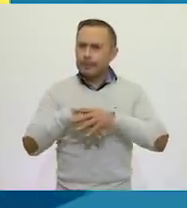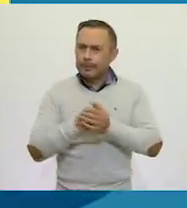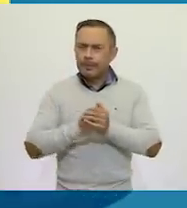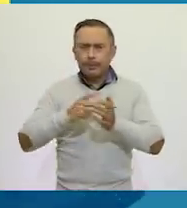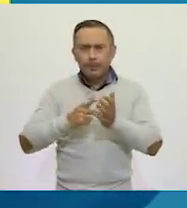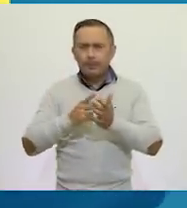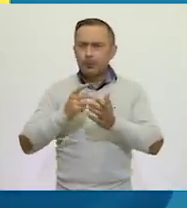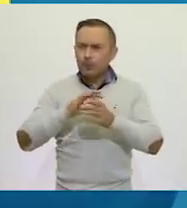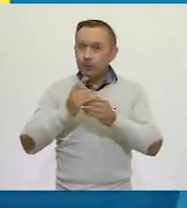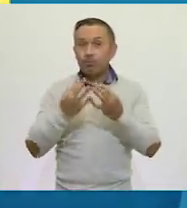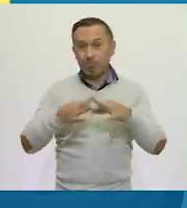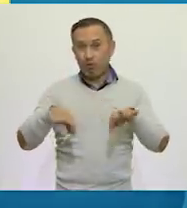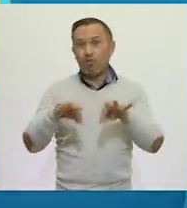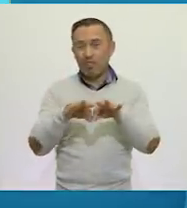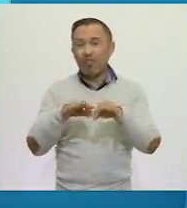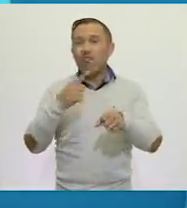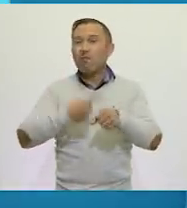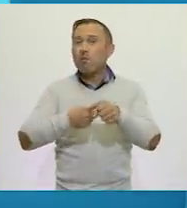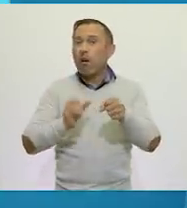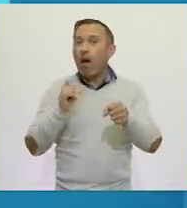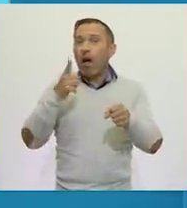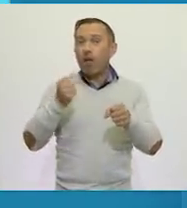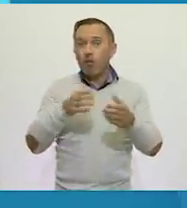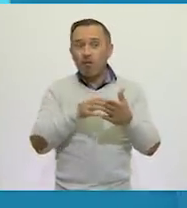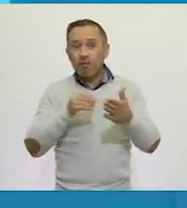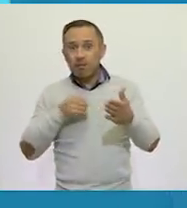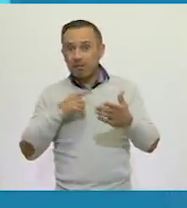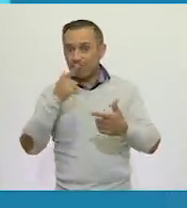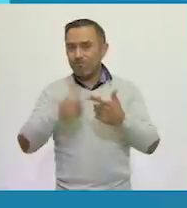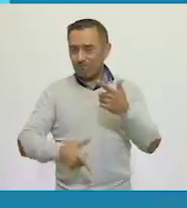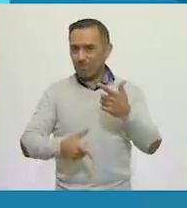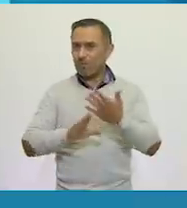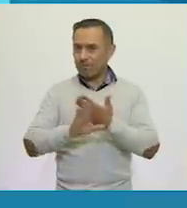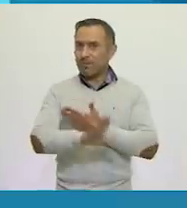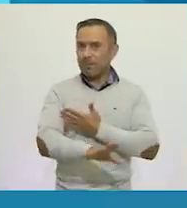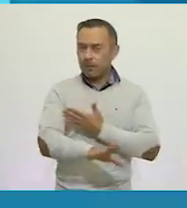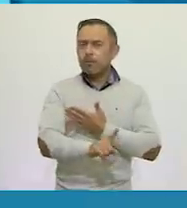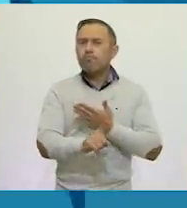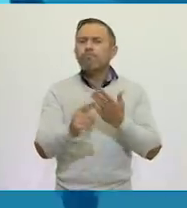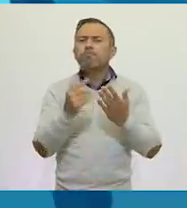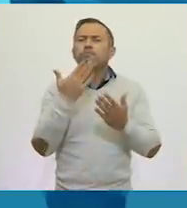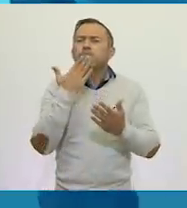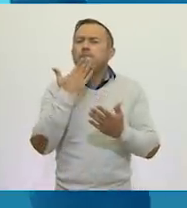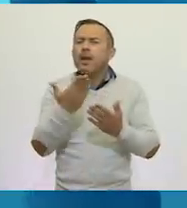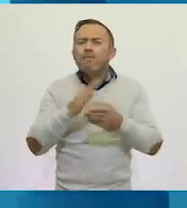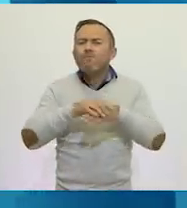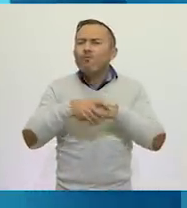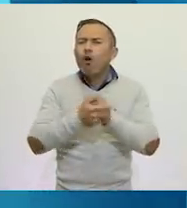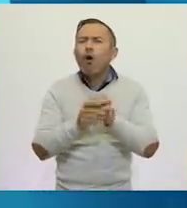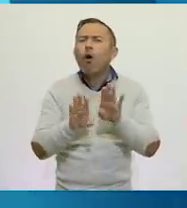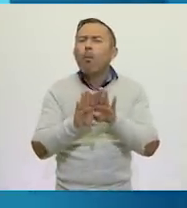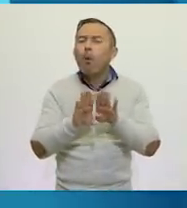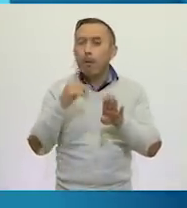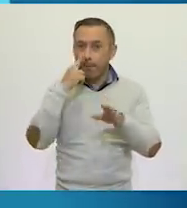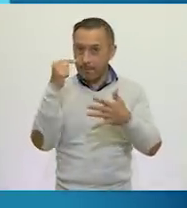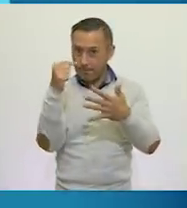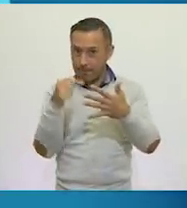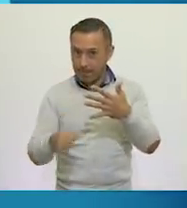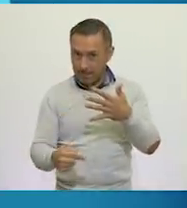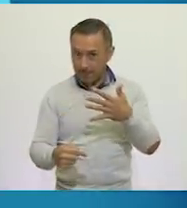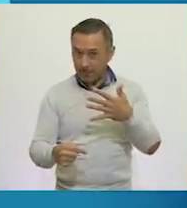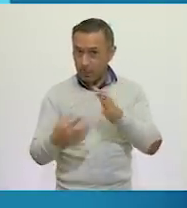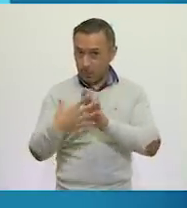importante para prevenir cualquier enfermedad. Sigue estos pasos para hacerlo correctamente. Moja tus